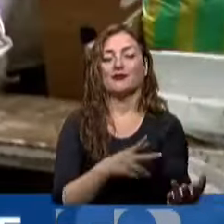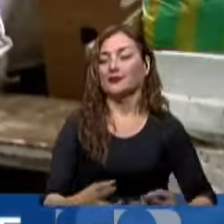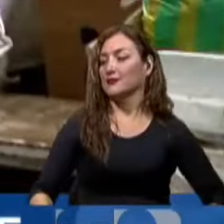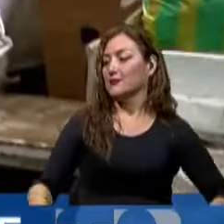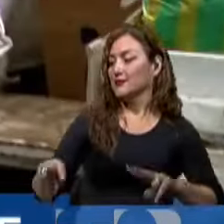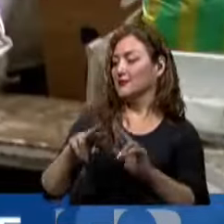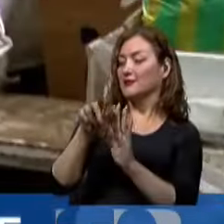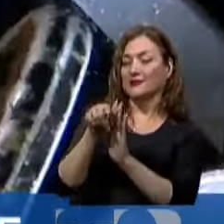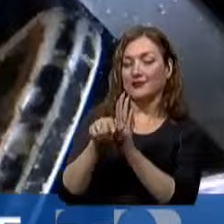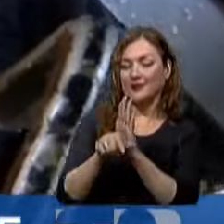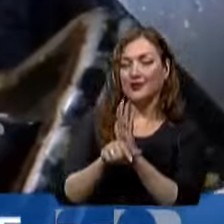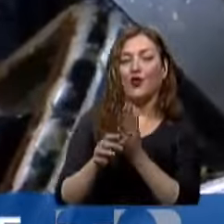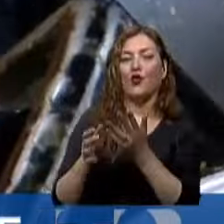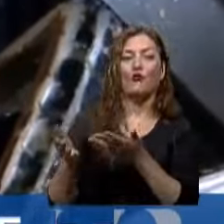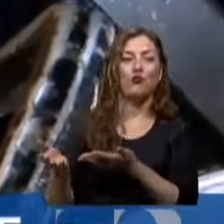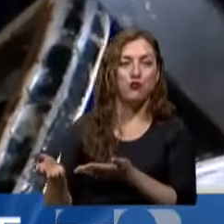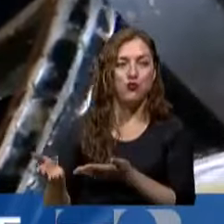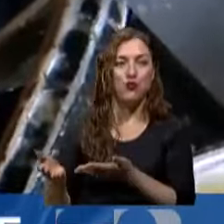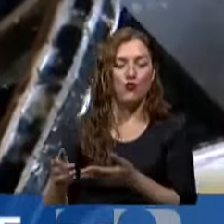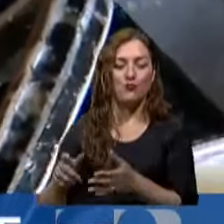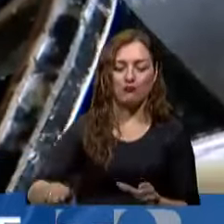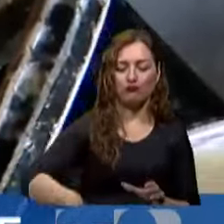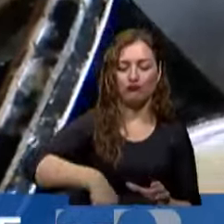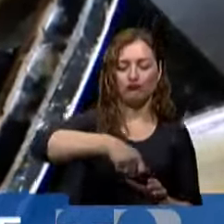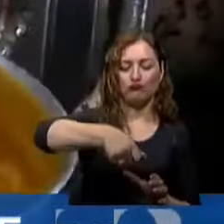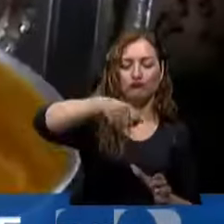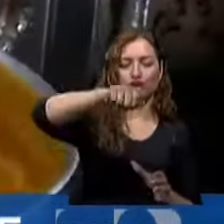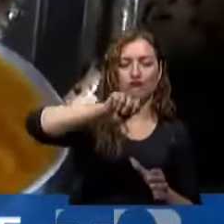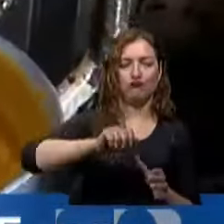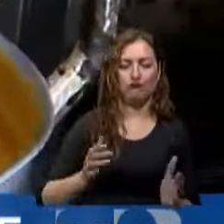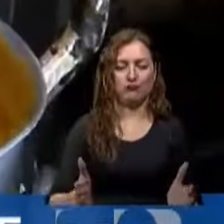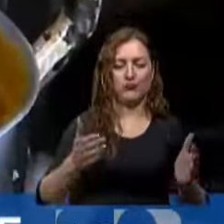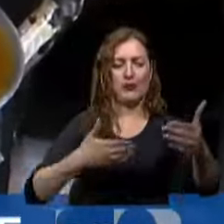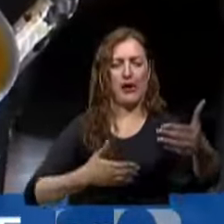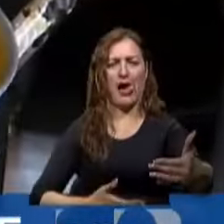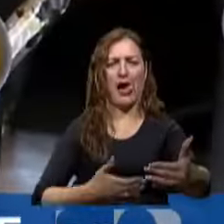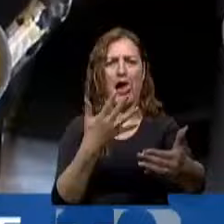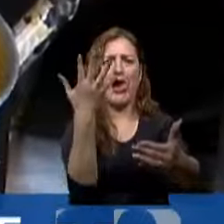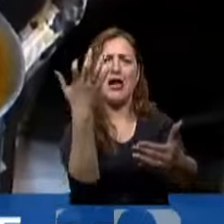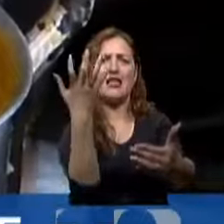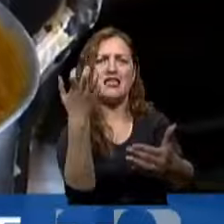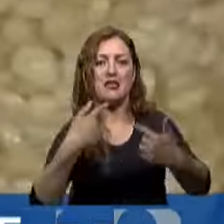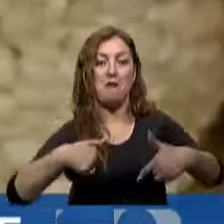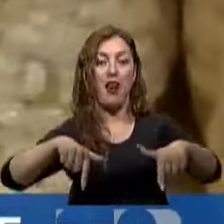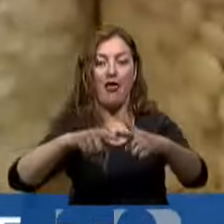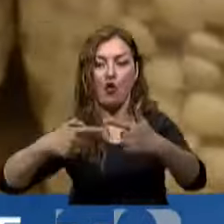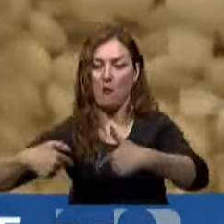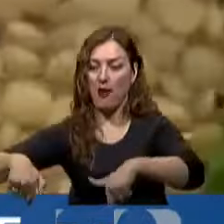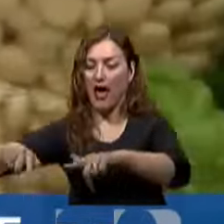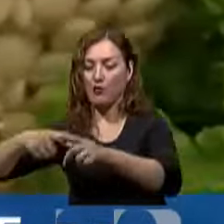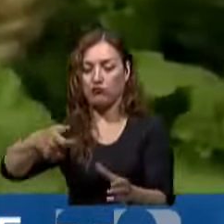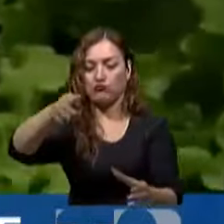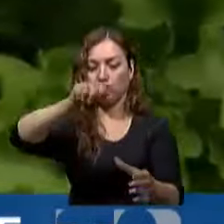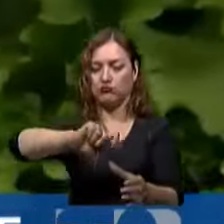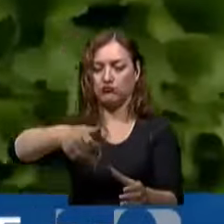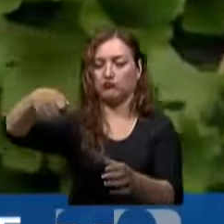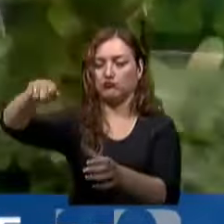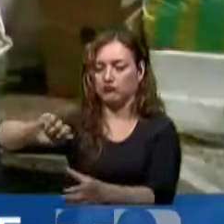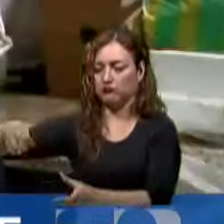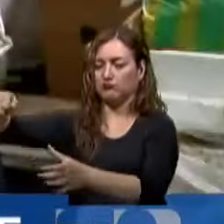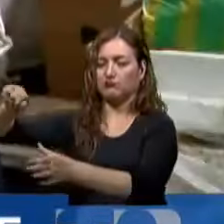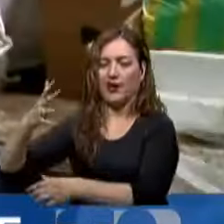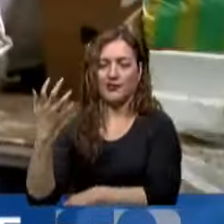que se detallan a continuación son para la preparación de una olla de 15 porciones de fanesca iniciamos el recorrido con los